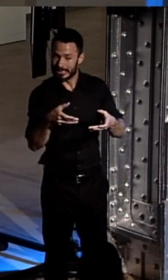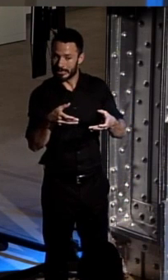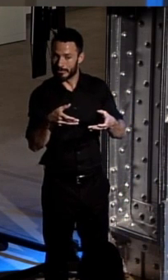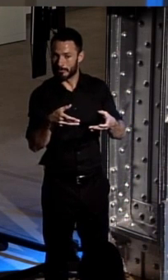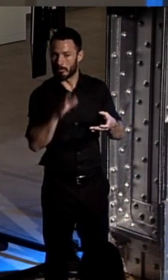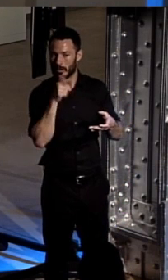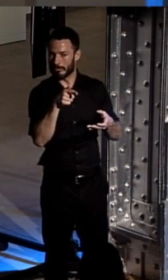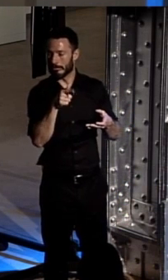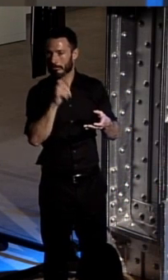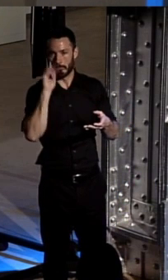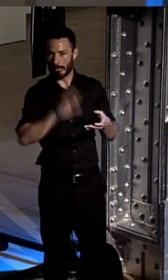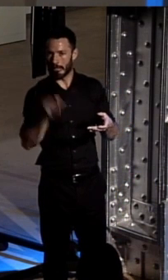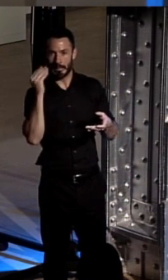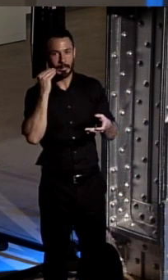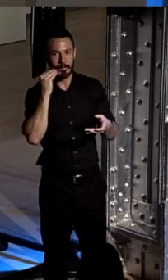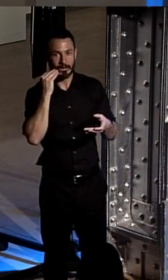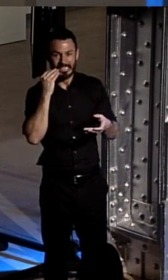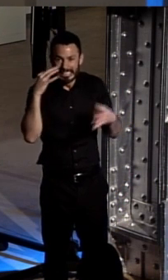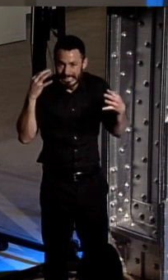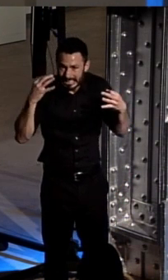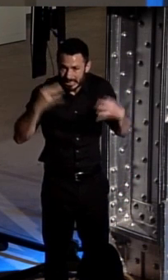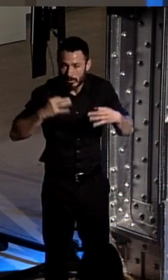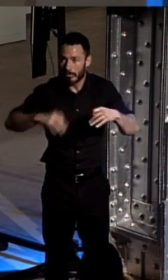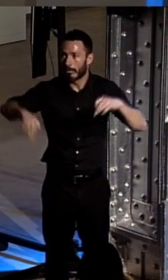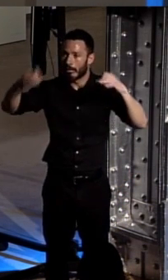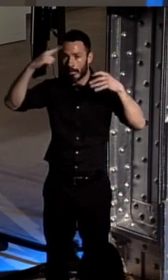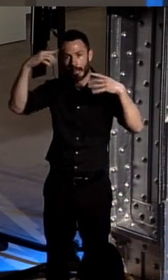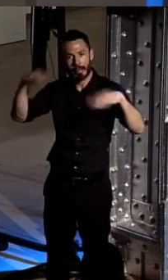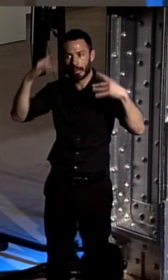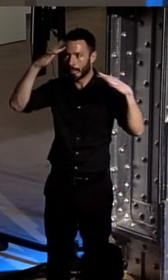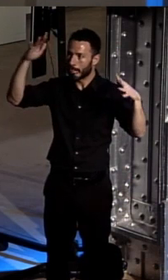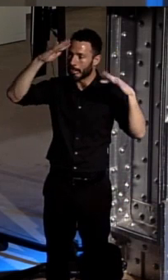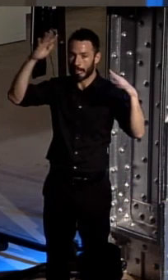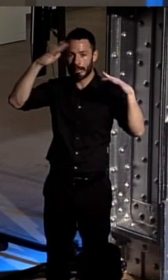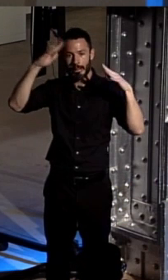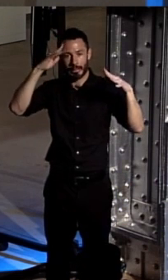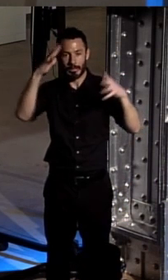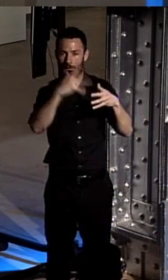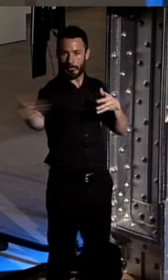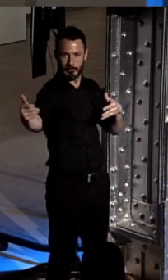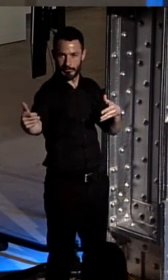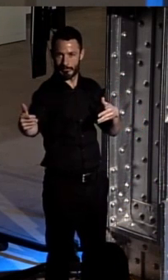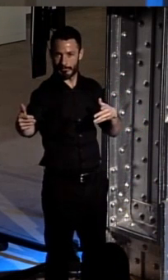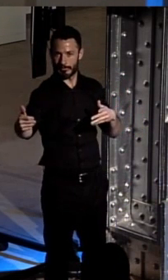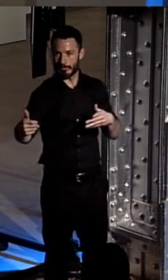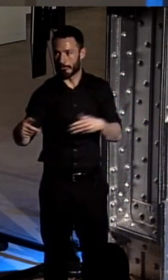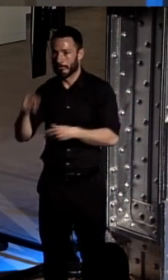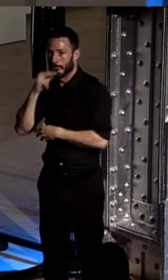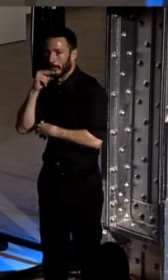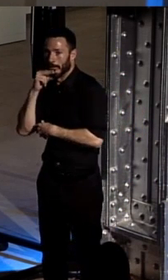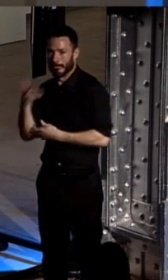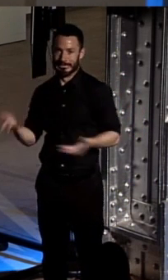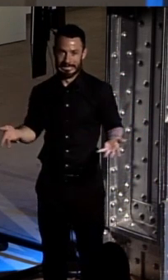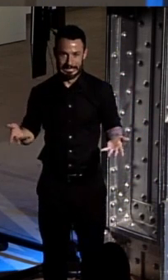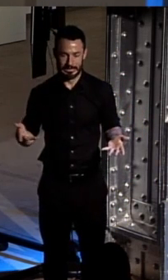tan lelo él que se va a distraer, la va a dejar, alguien se la va a llevar mientras ustedes están con la valija en ese lugar. Y